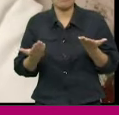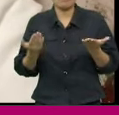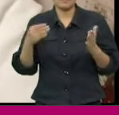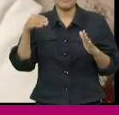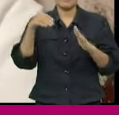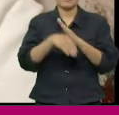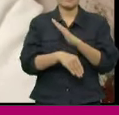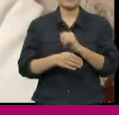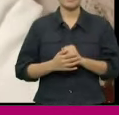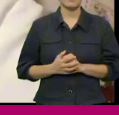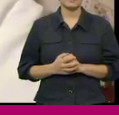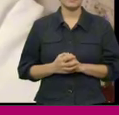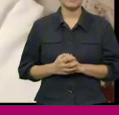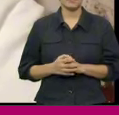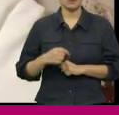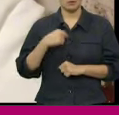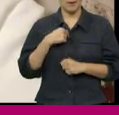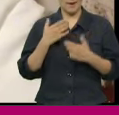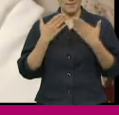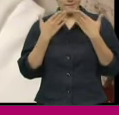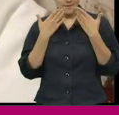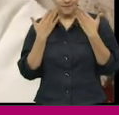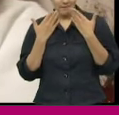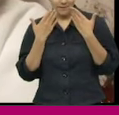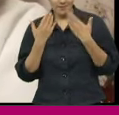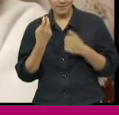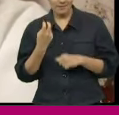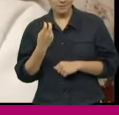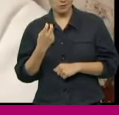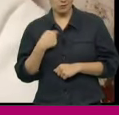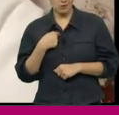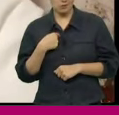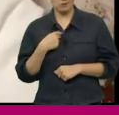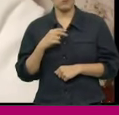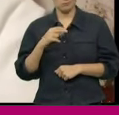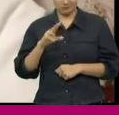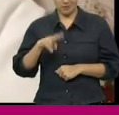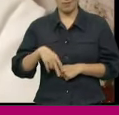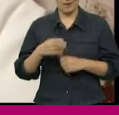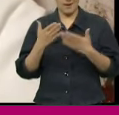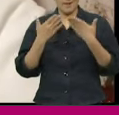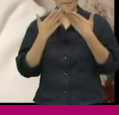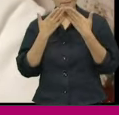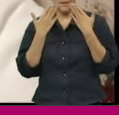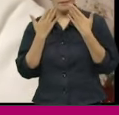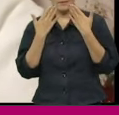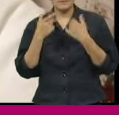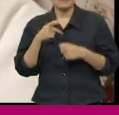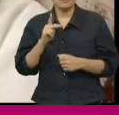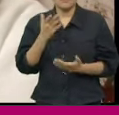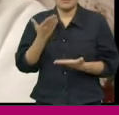No quiero parecer poco generoso porque no soy bastante generoso, pero